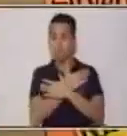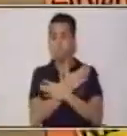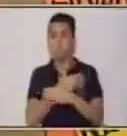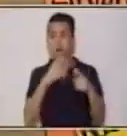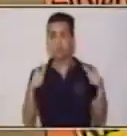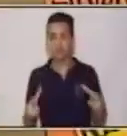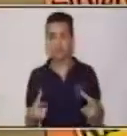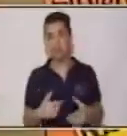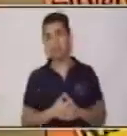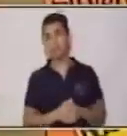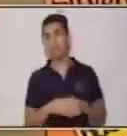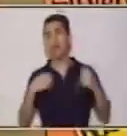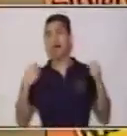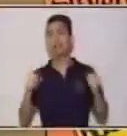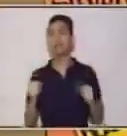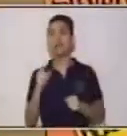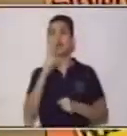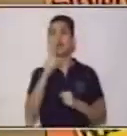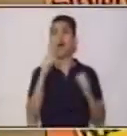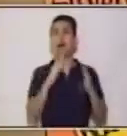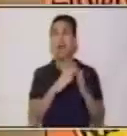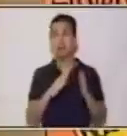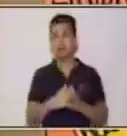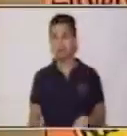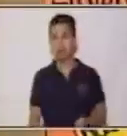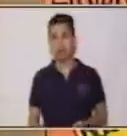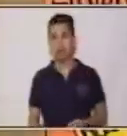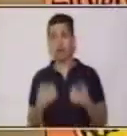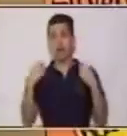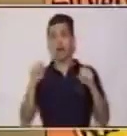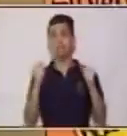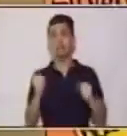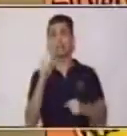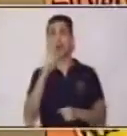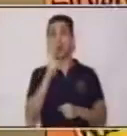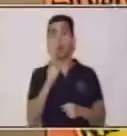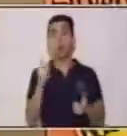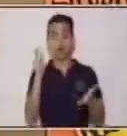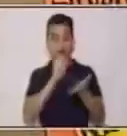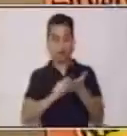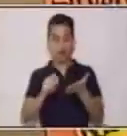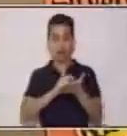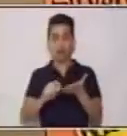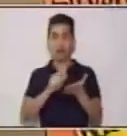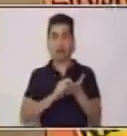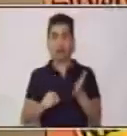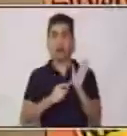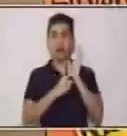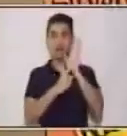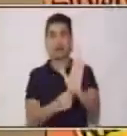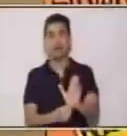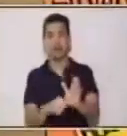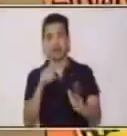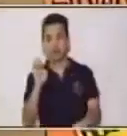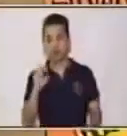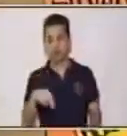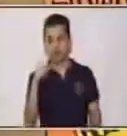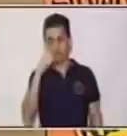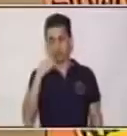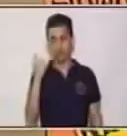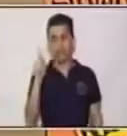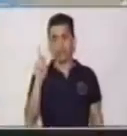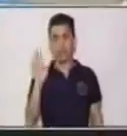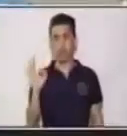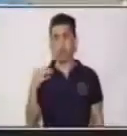hacer una casa, hacer un ensayo. ¿Sí? Aquí estamos utilizando un